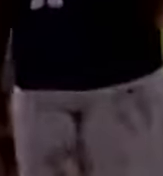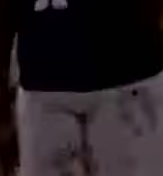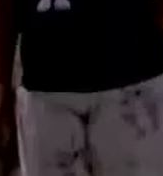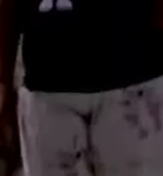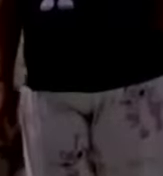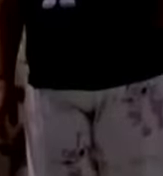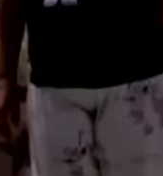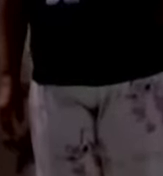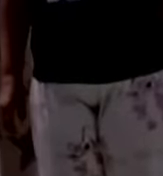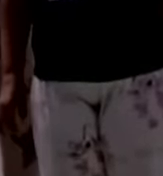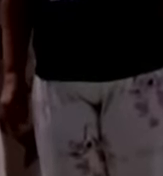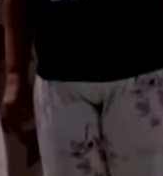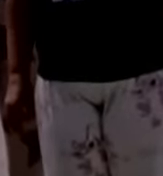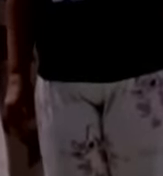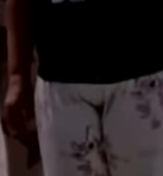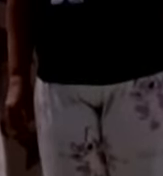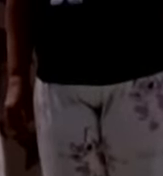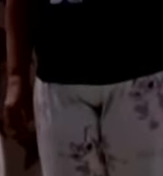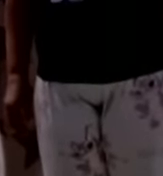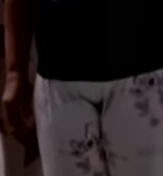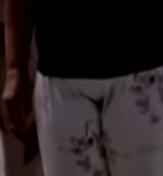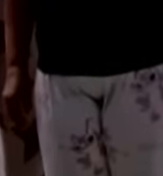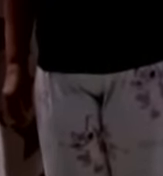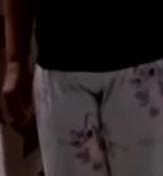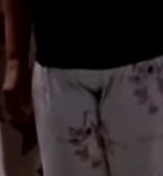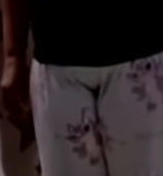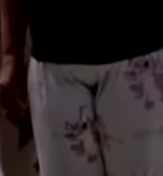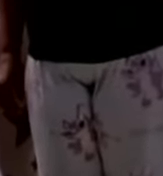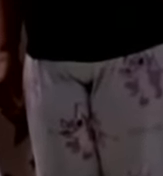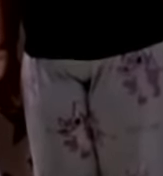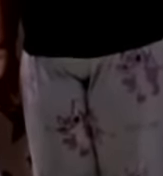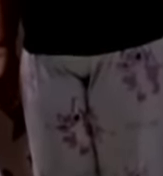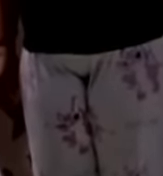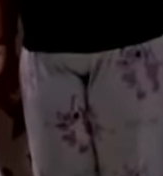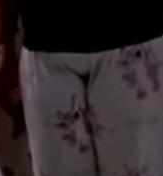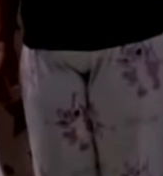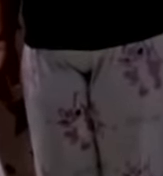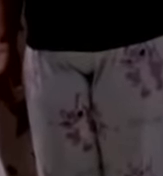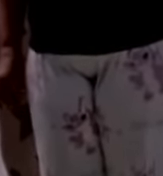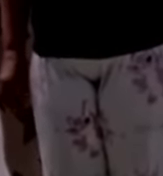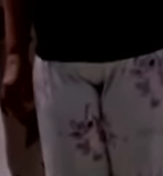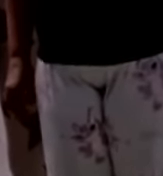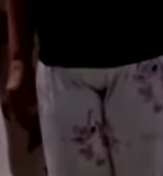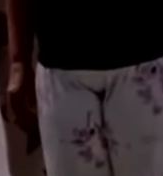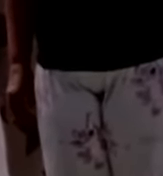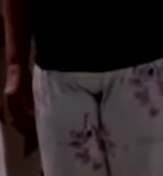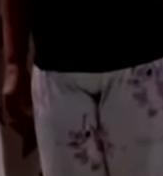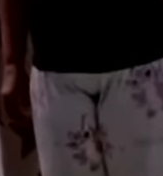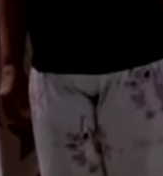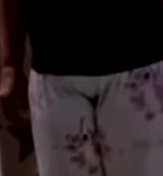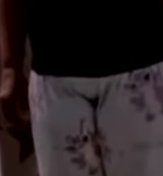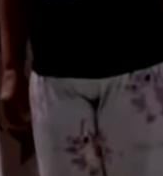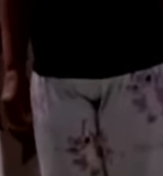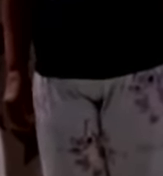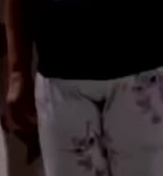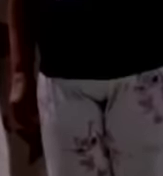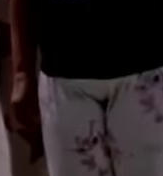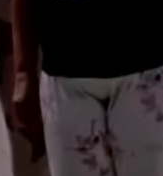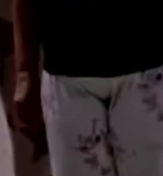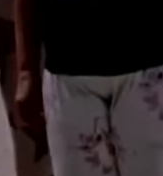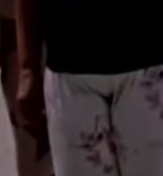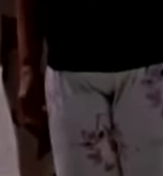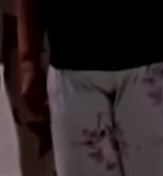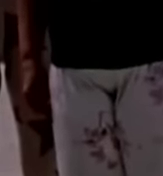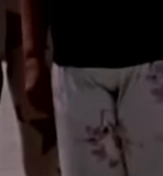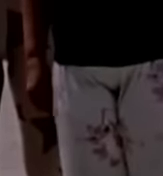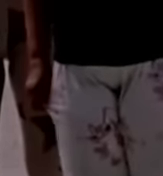participar masivamente en la próxima consulta popular que viene ahorita el 25 de agosto. Es un llamado que le hacemos a nuestros vecinos y nuestras vecinas para poder ir